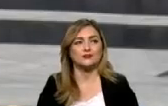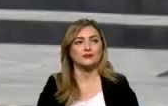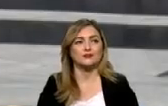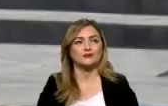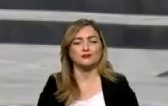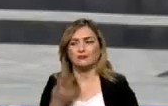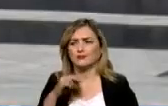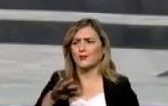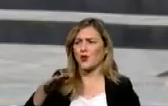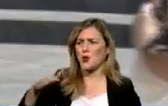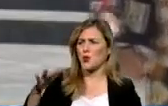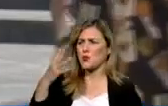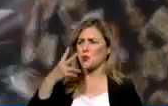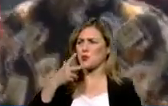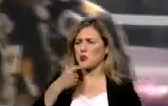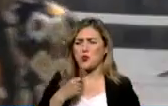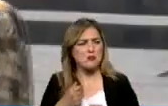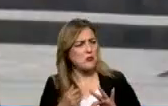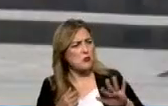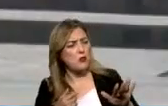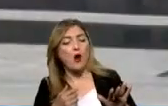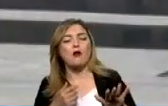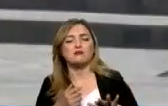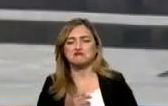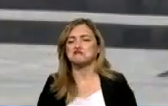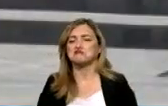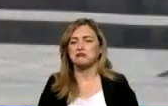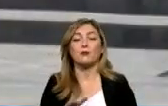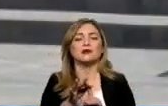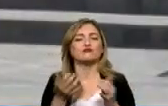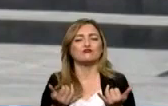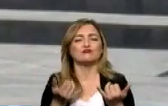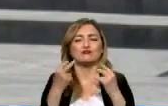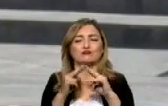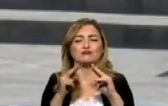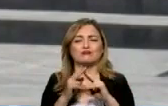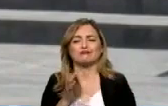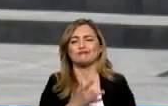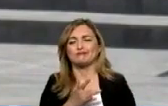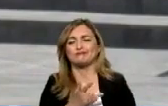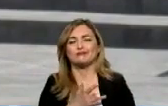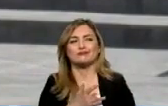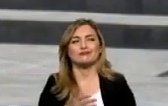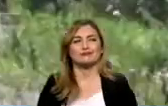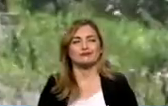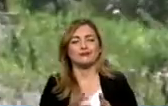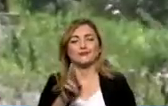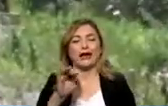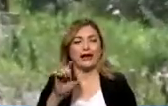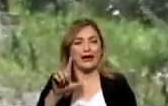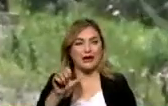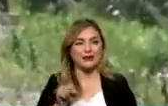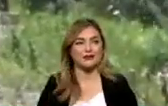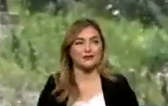paraísos pero completamente agradables en todo el ecuador y especialmente ahora que que lo conocí qué es la ruta de los rieles el